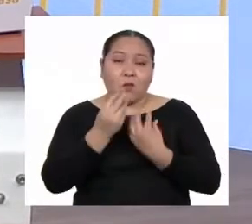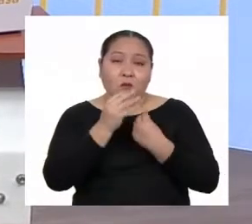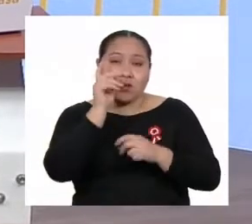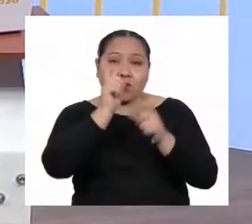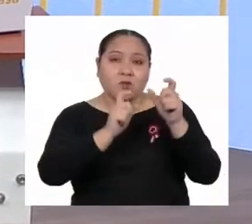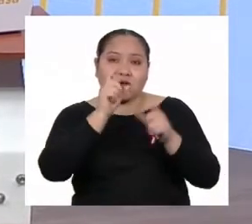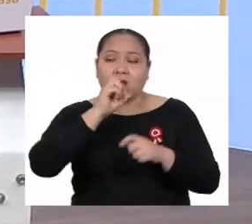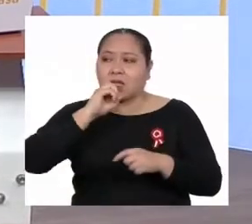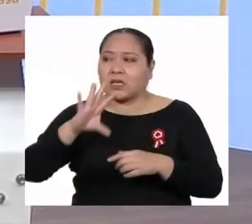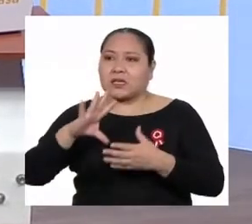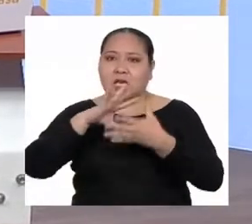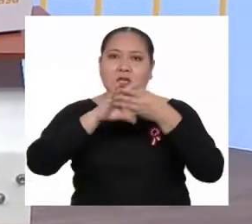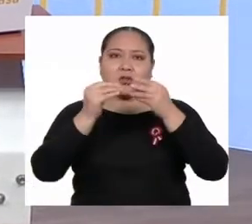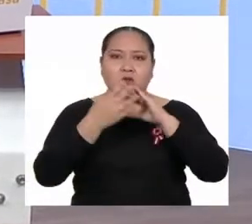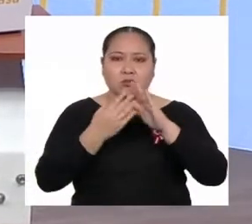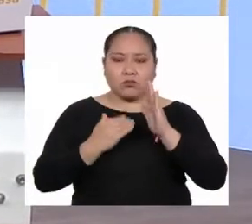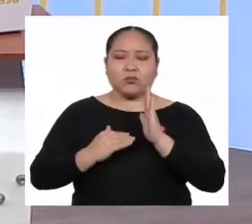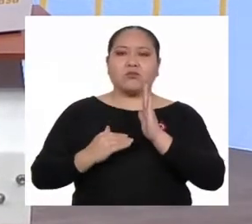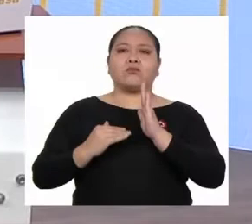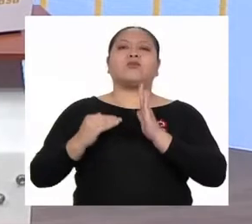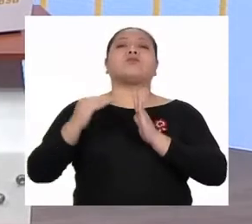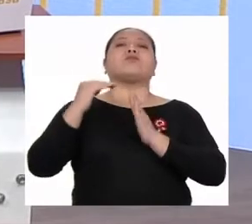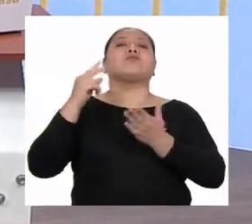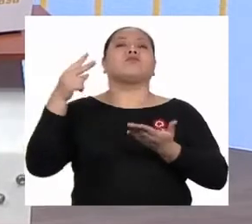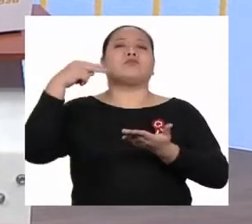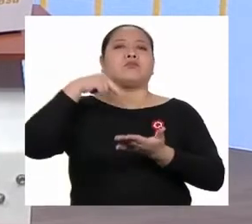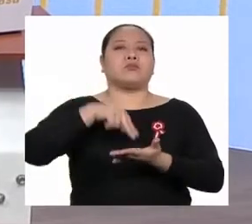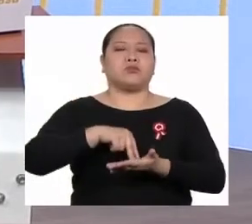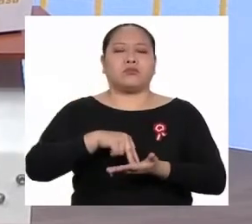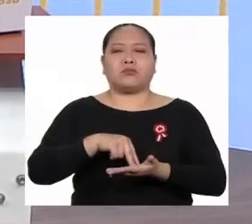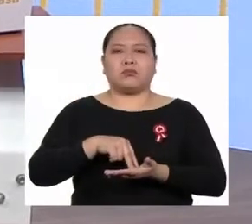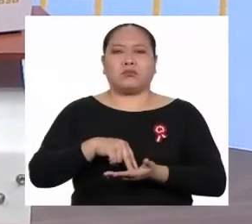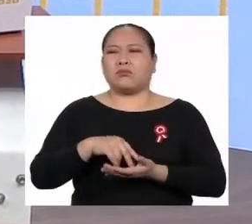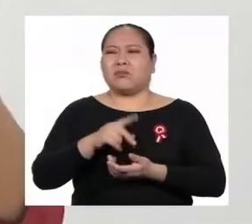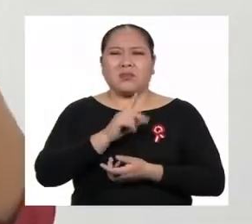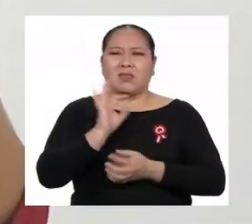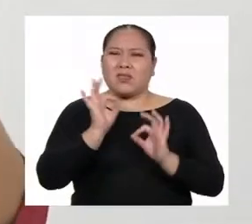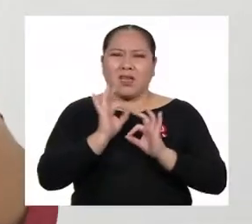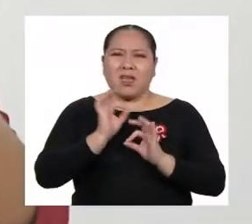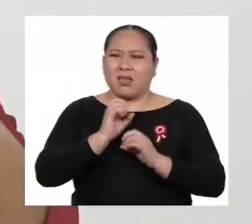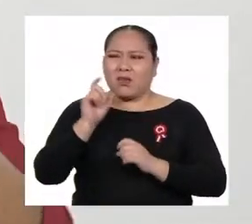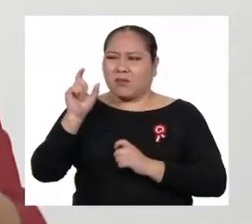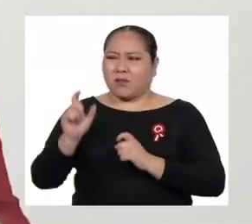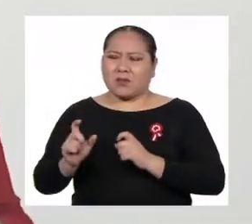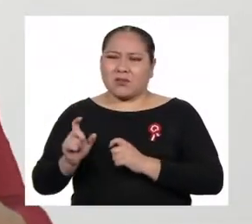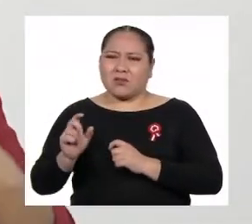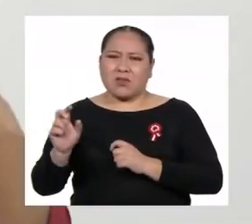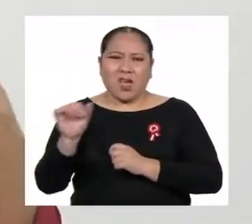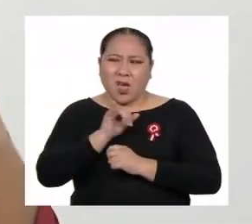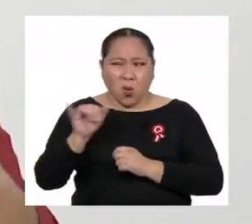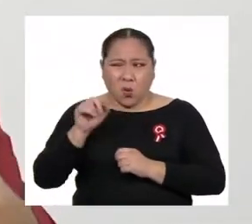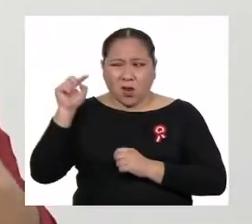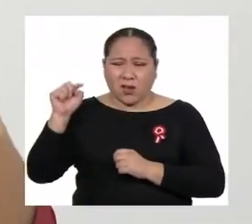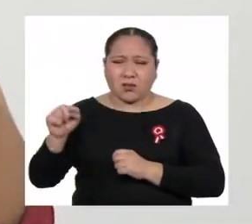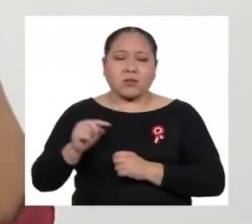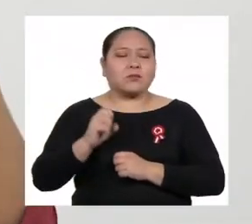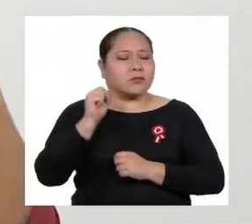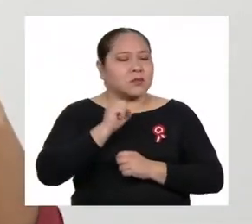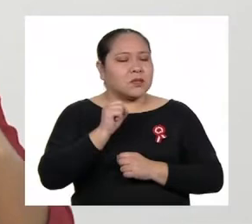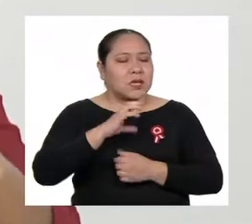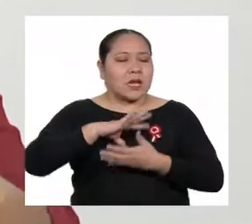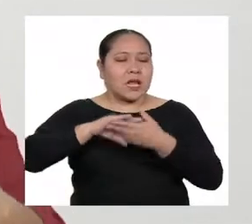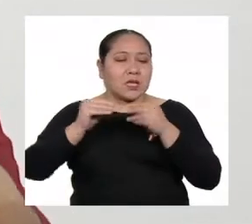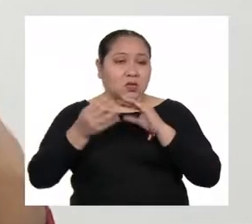dirían que es una historia de superación, nadie debería pasarla tan mal. Es cierto, y creo que su historia da